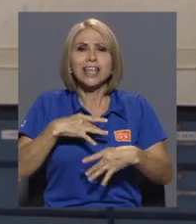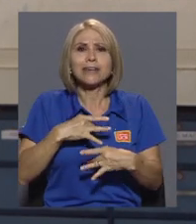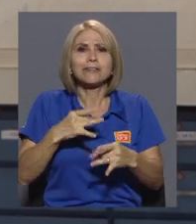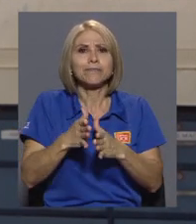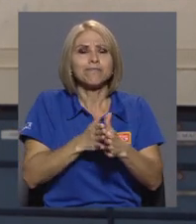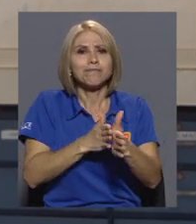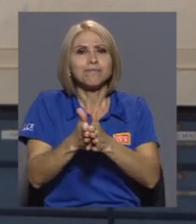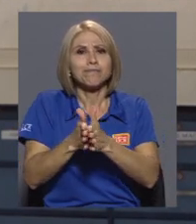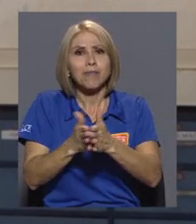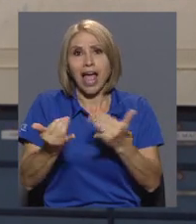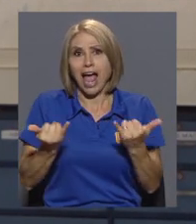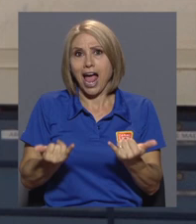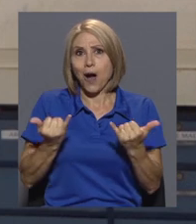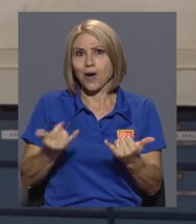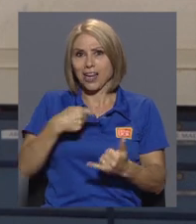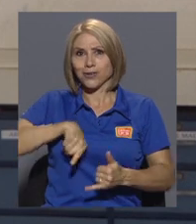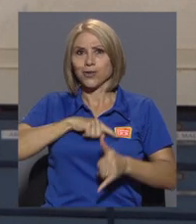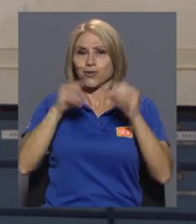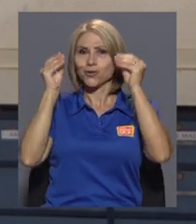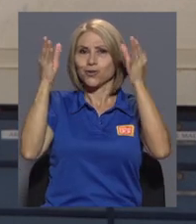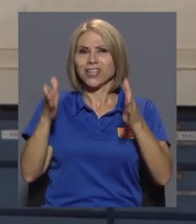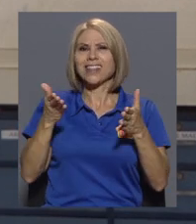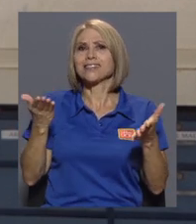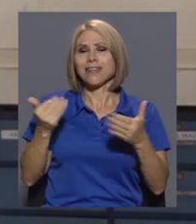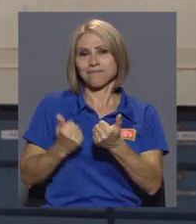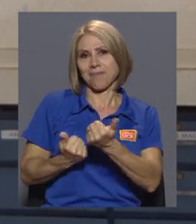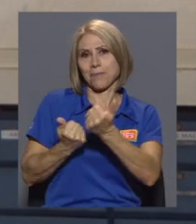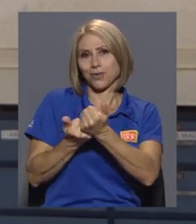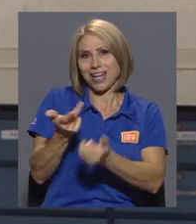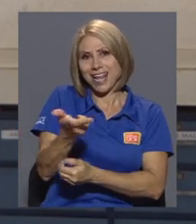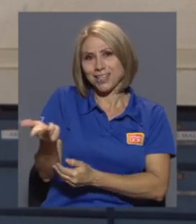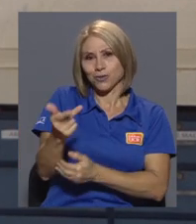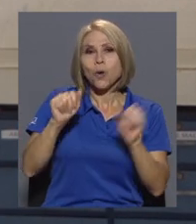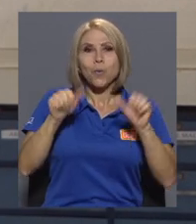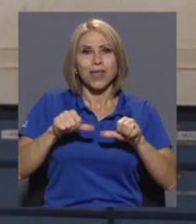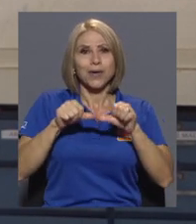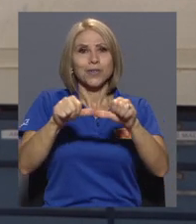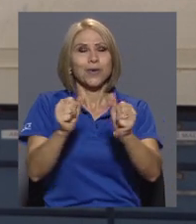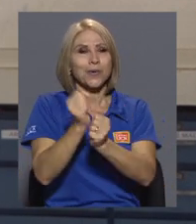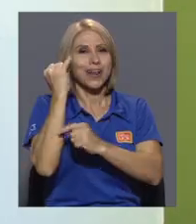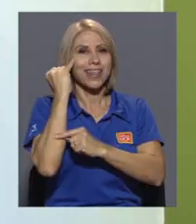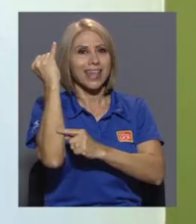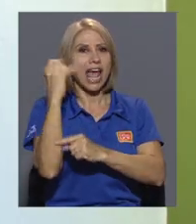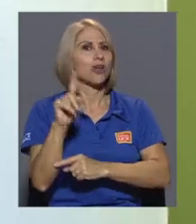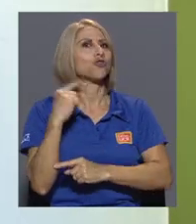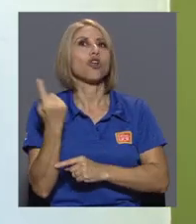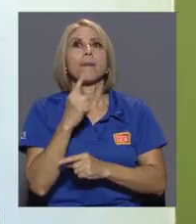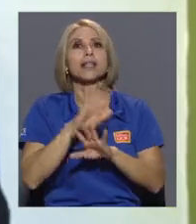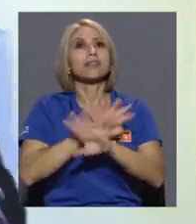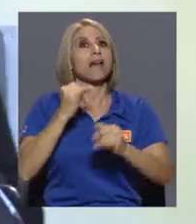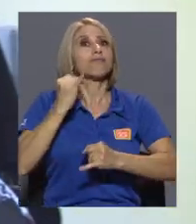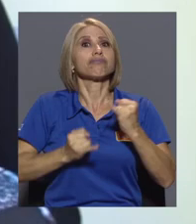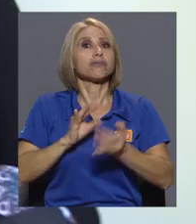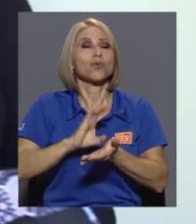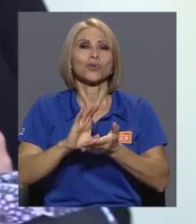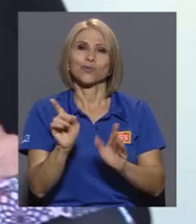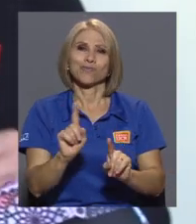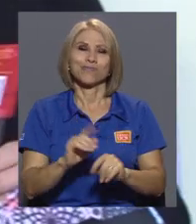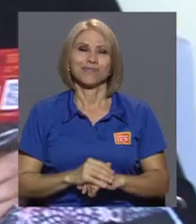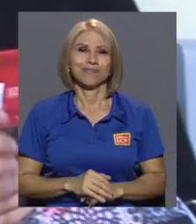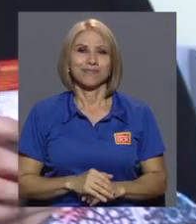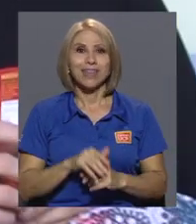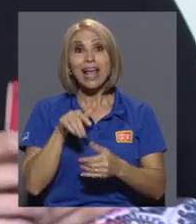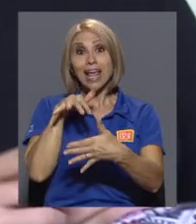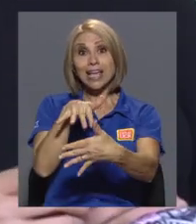como docentes lo que nos queda es tratarlos de apoyar para que puedan continuar con esta idea y no solamente se quede compartido los